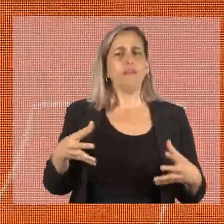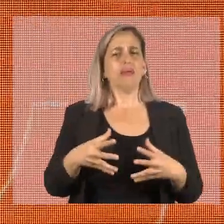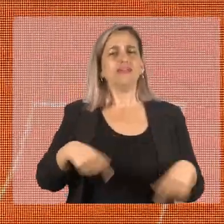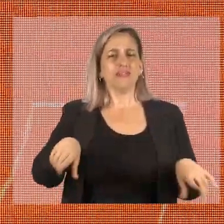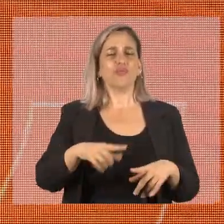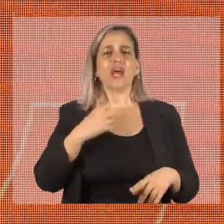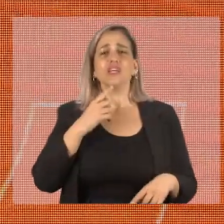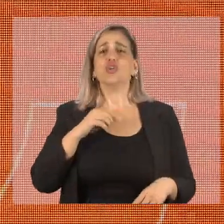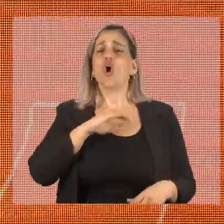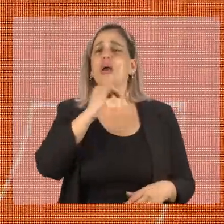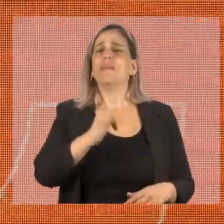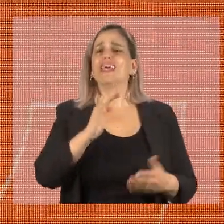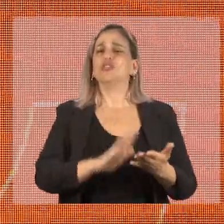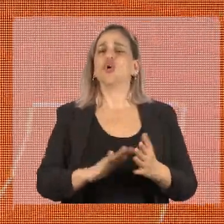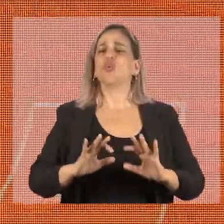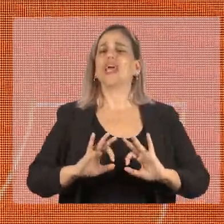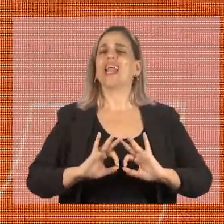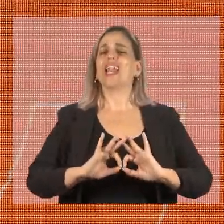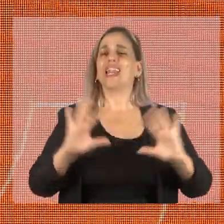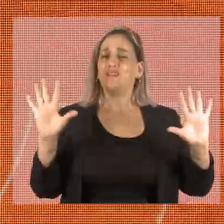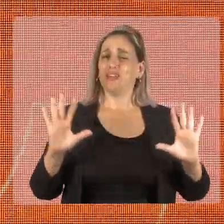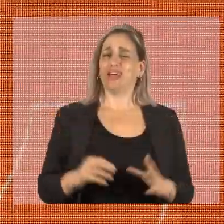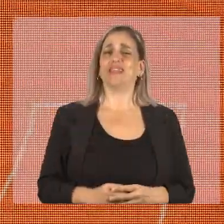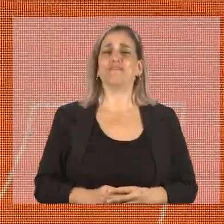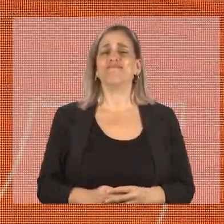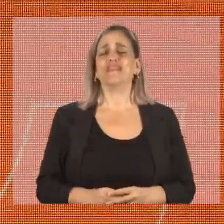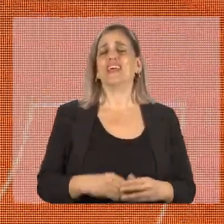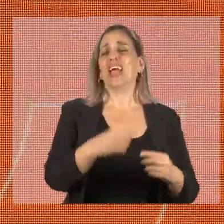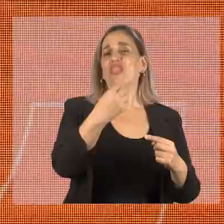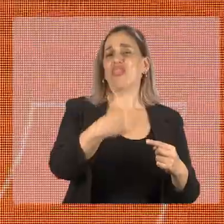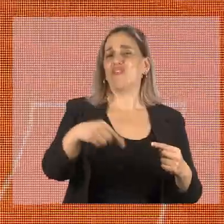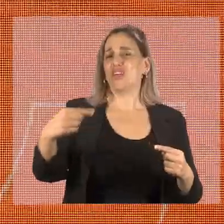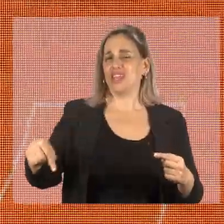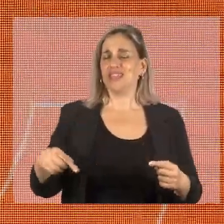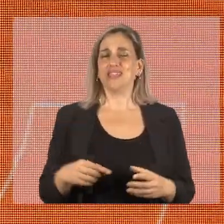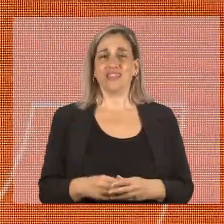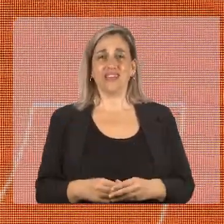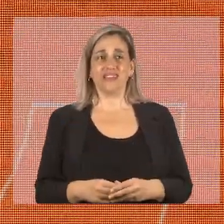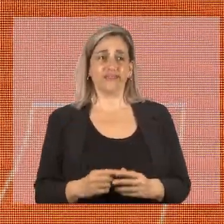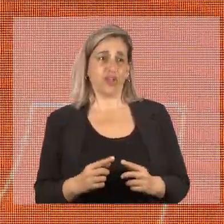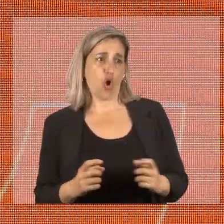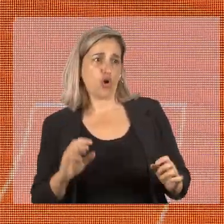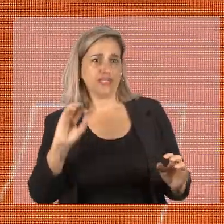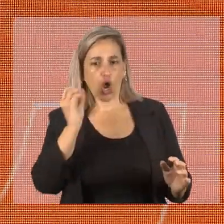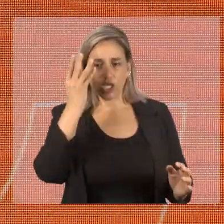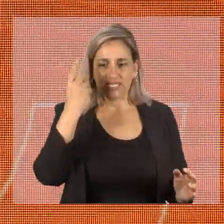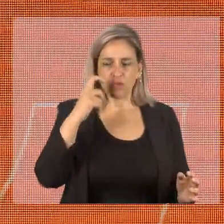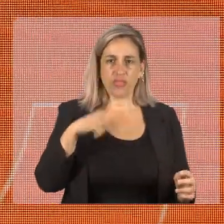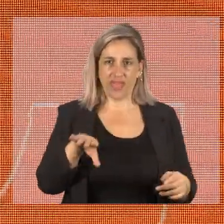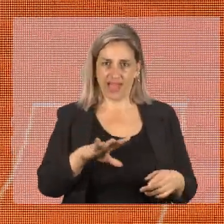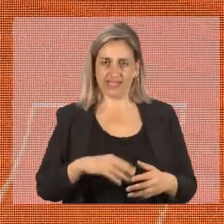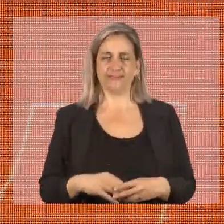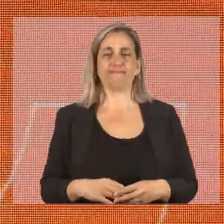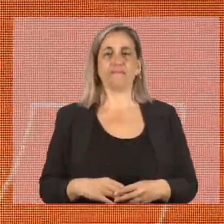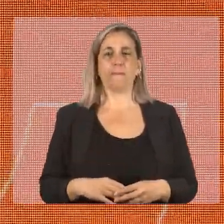del set le va a gustar, hablé de la libertad en varios elementos, varios conceptos y